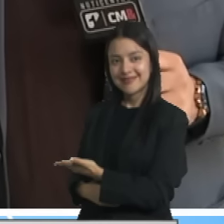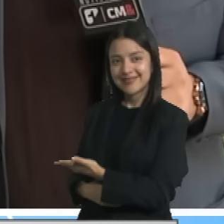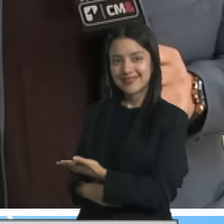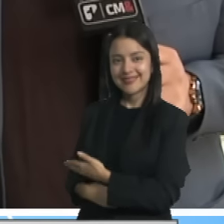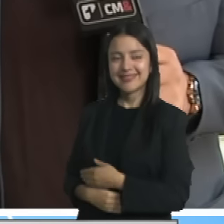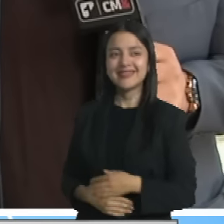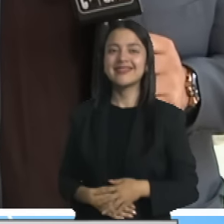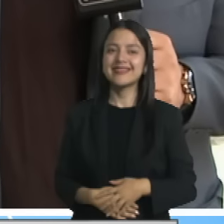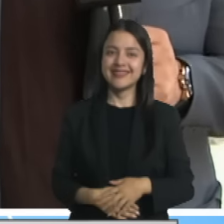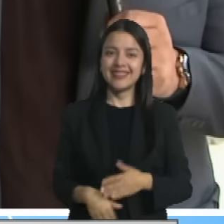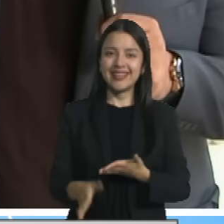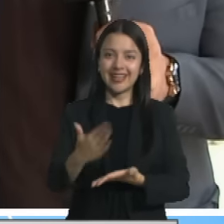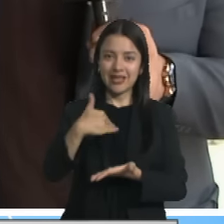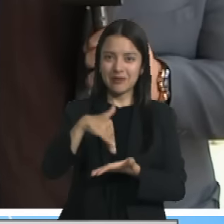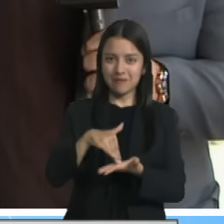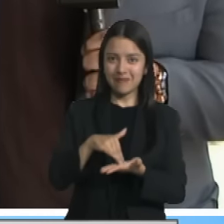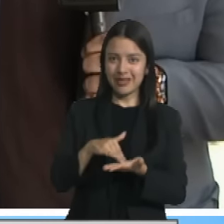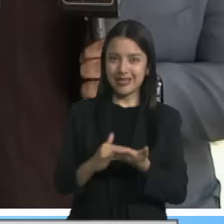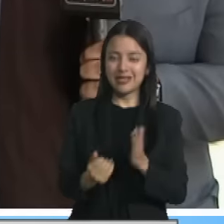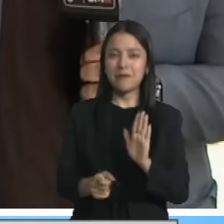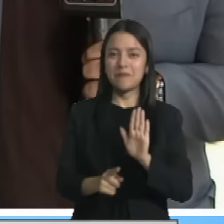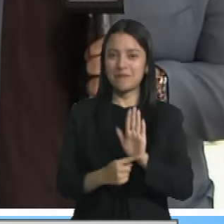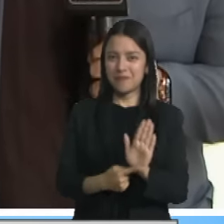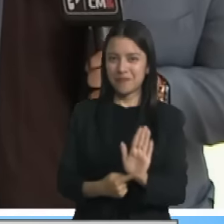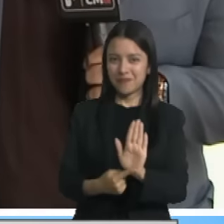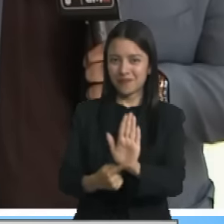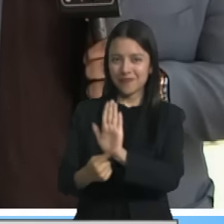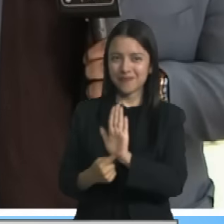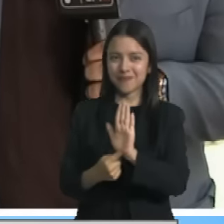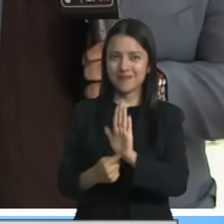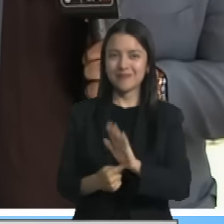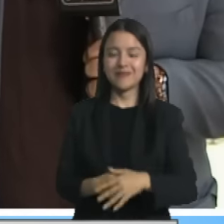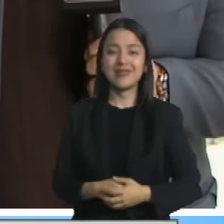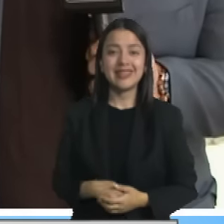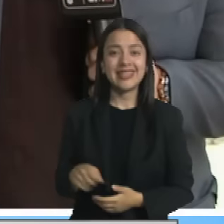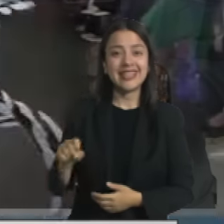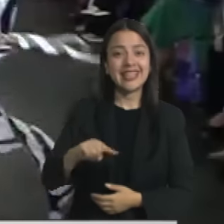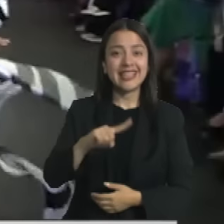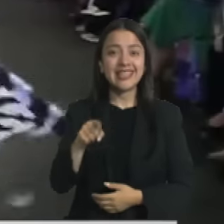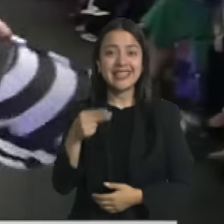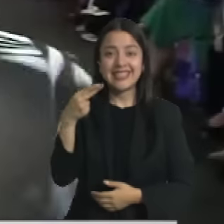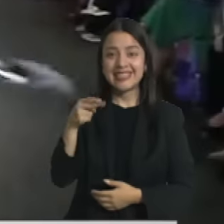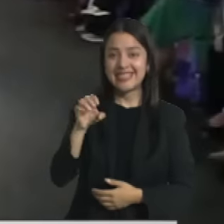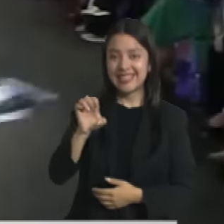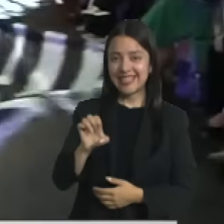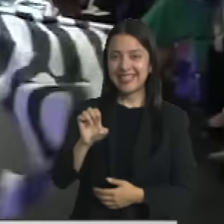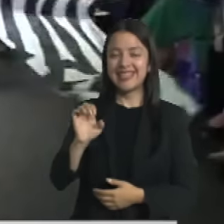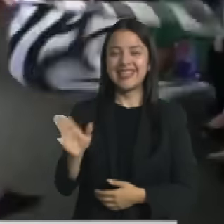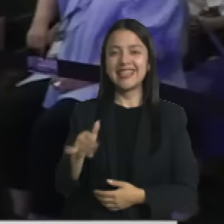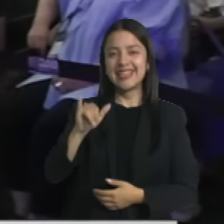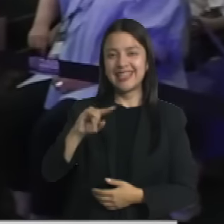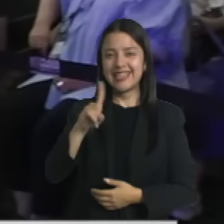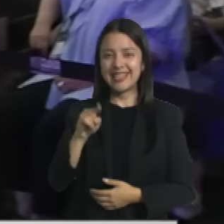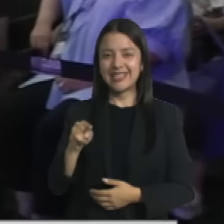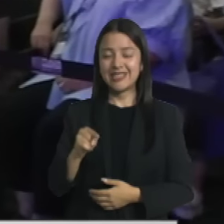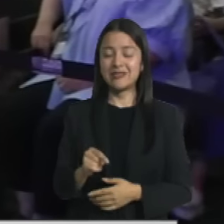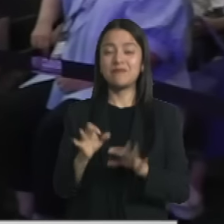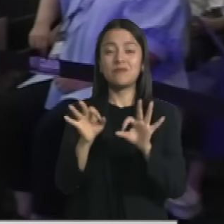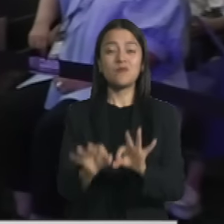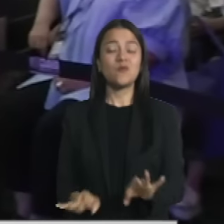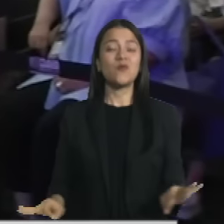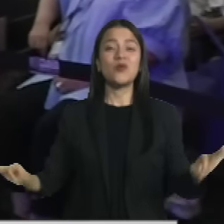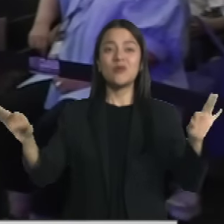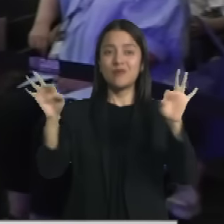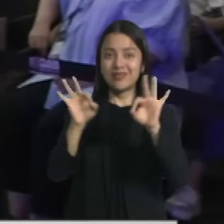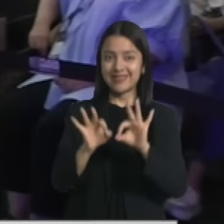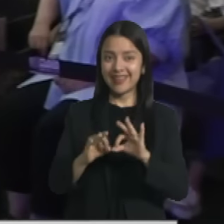de Convenciones de Plaza Mayor, She is Global Forum, uno de los foros de equidad más importantes que se hace en el